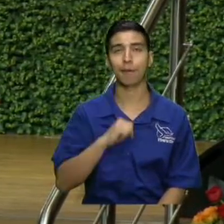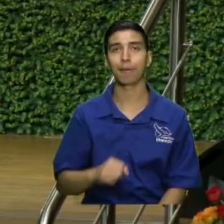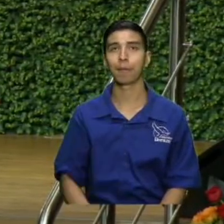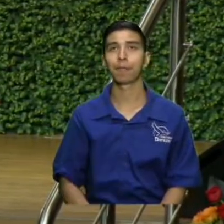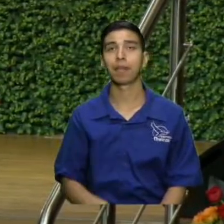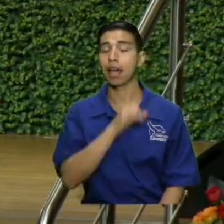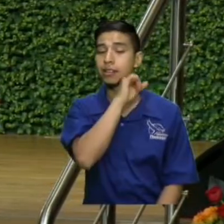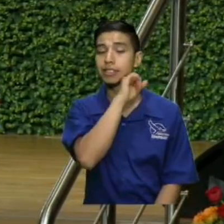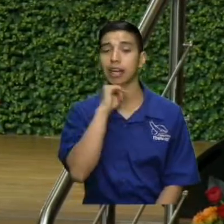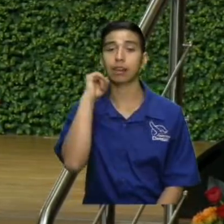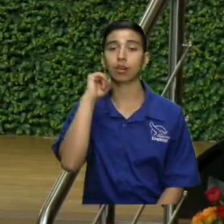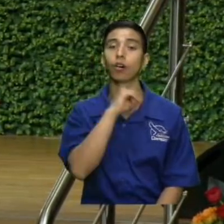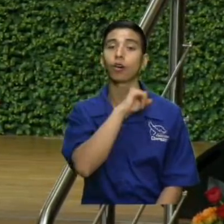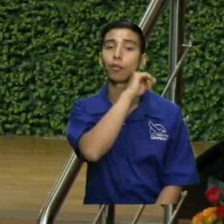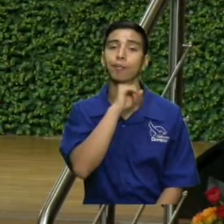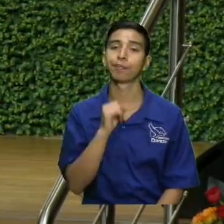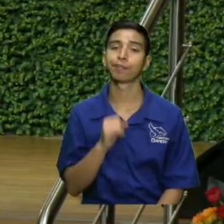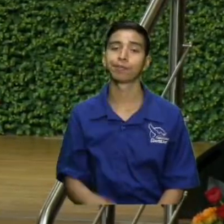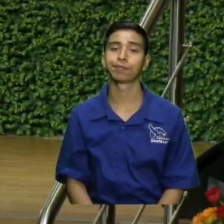Sergio.